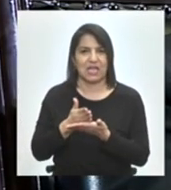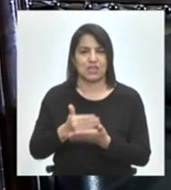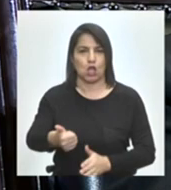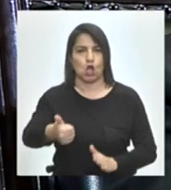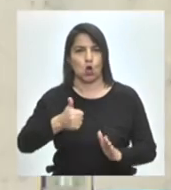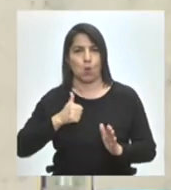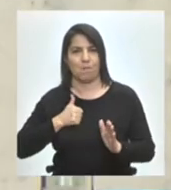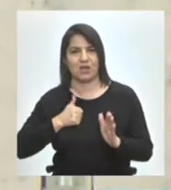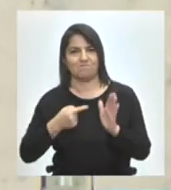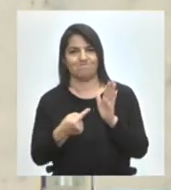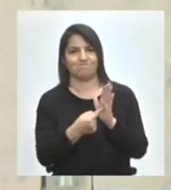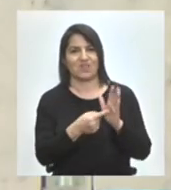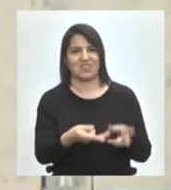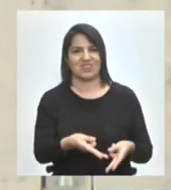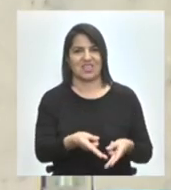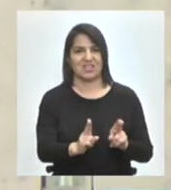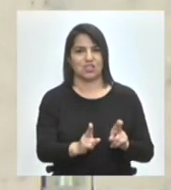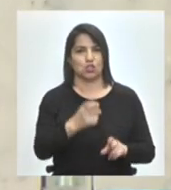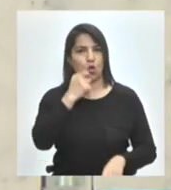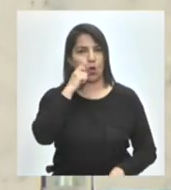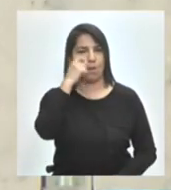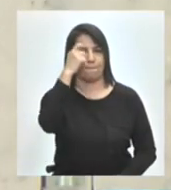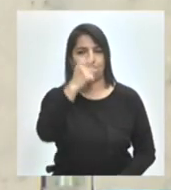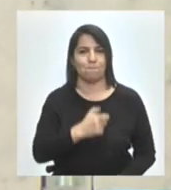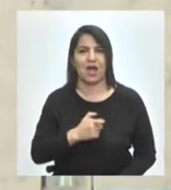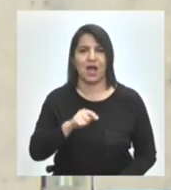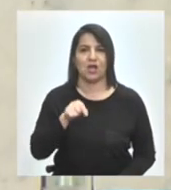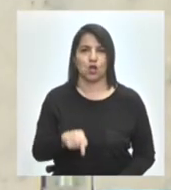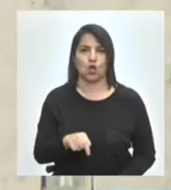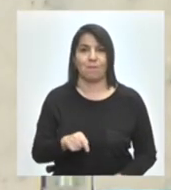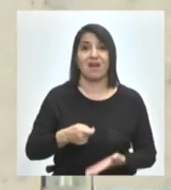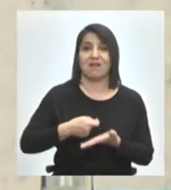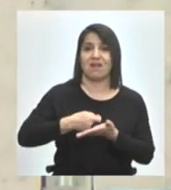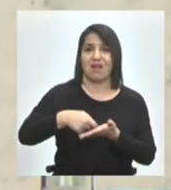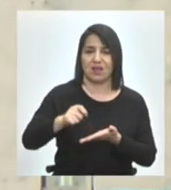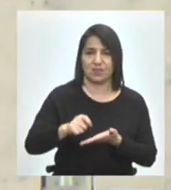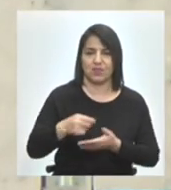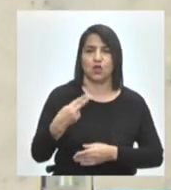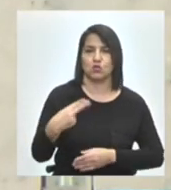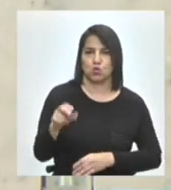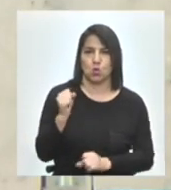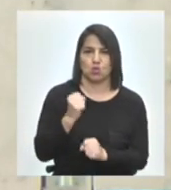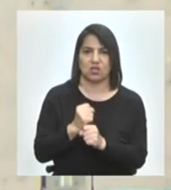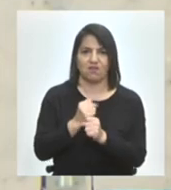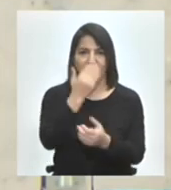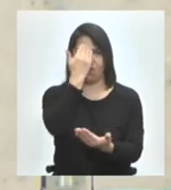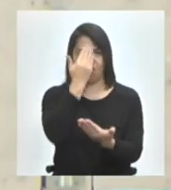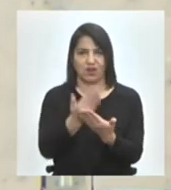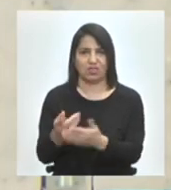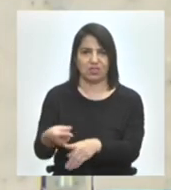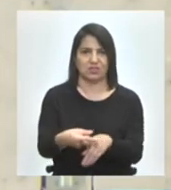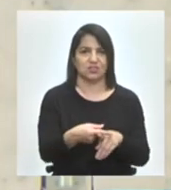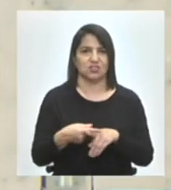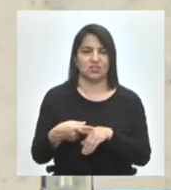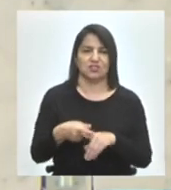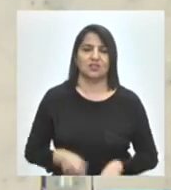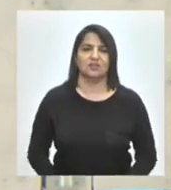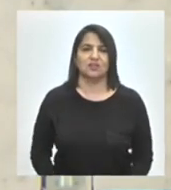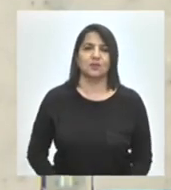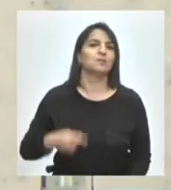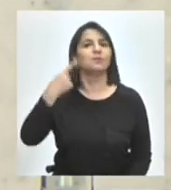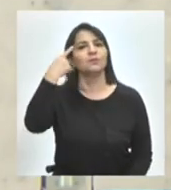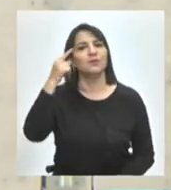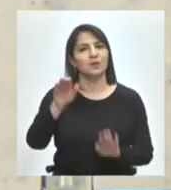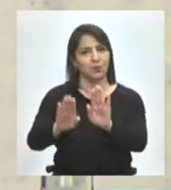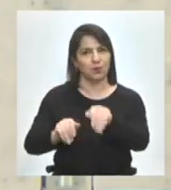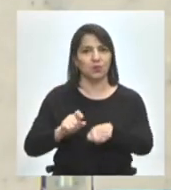derechos humanos para relegitimar su acción ante la sociedad, pero al mismo